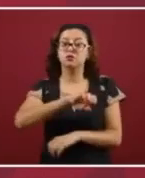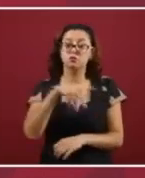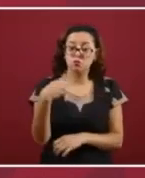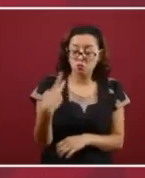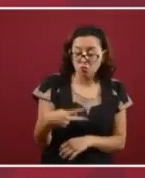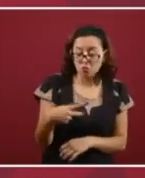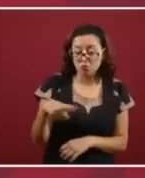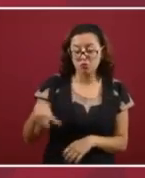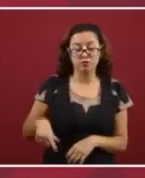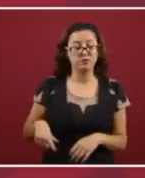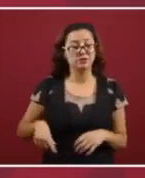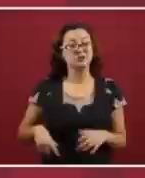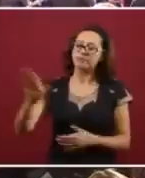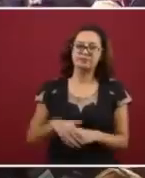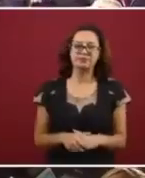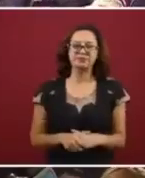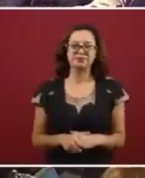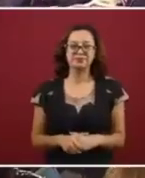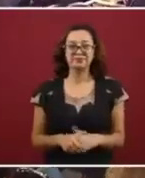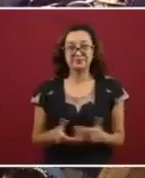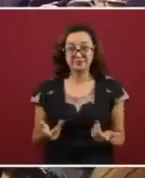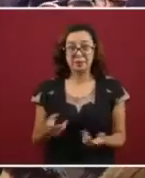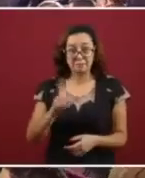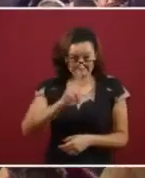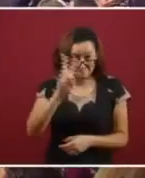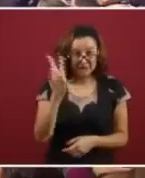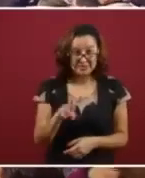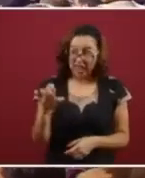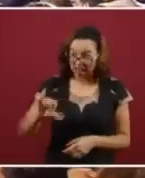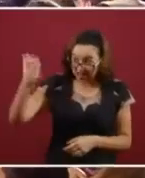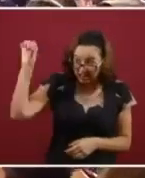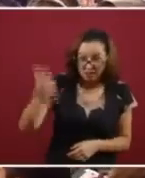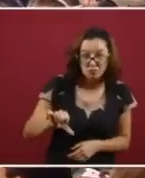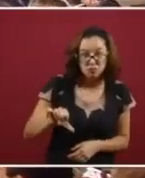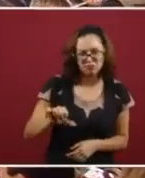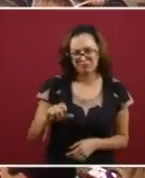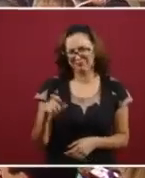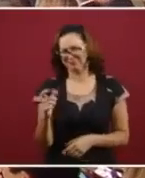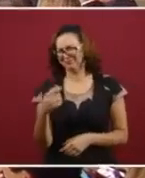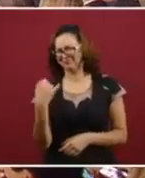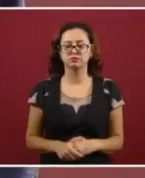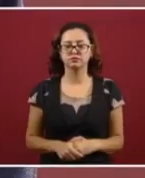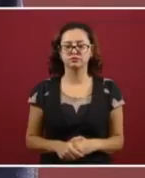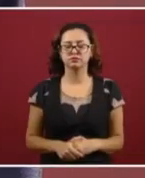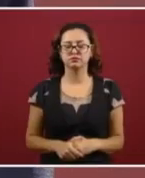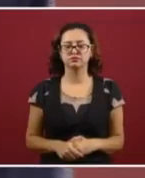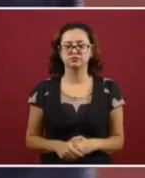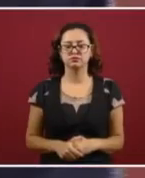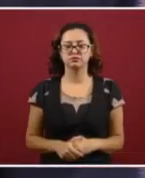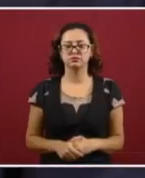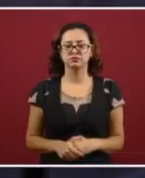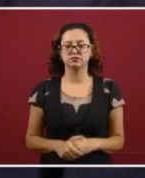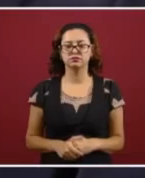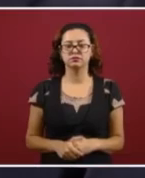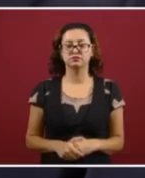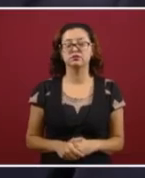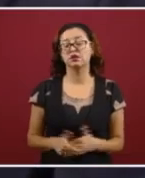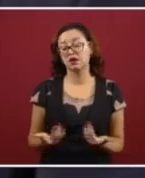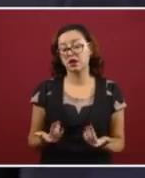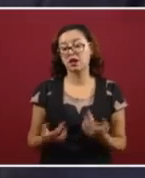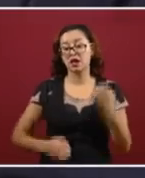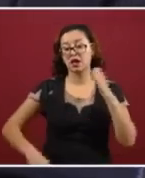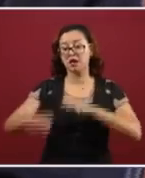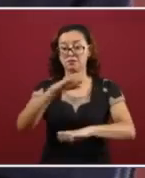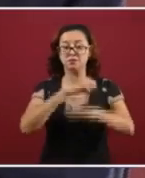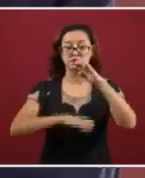para comunicar al país con internet. Es una empresa de